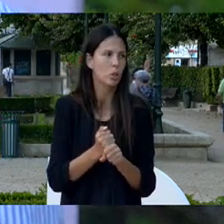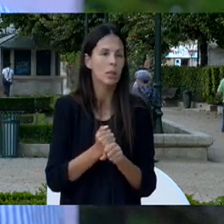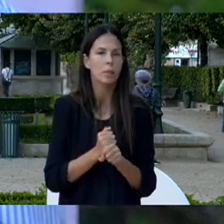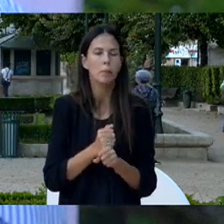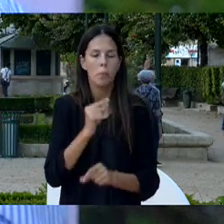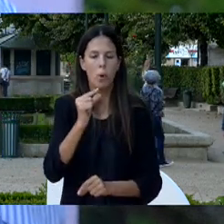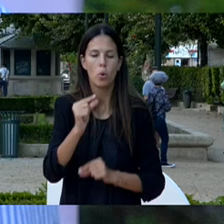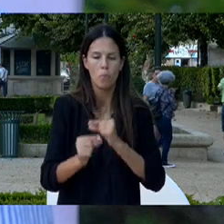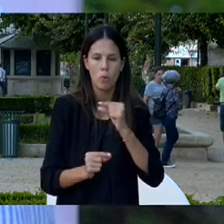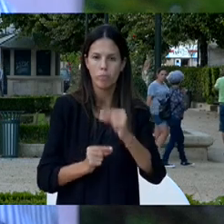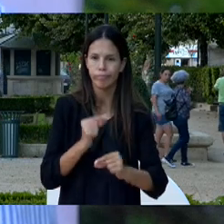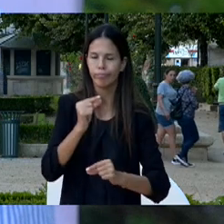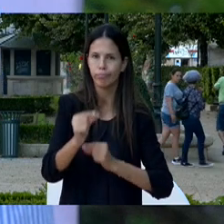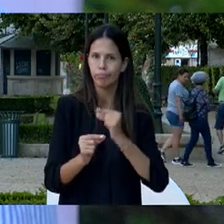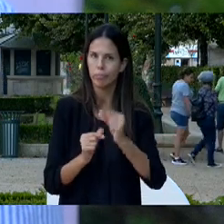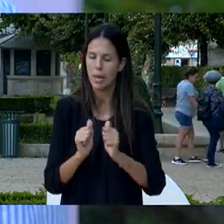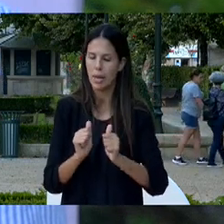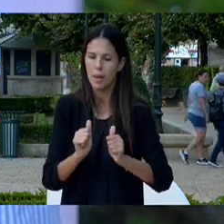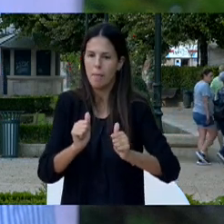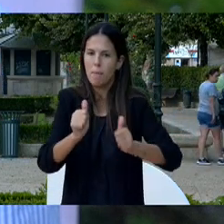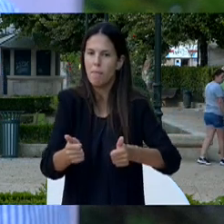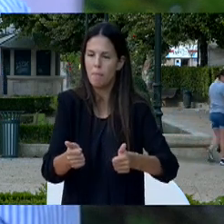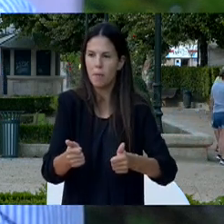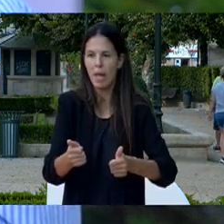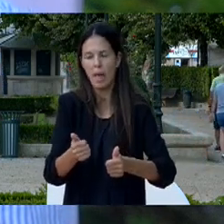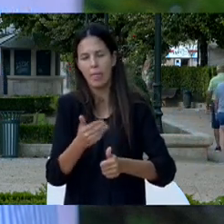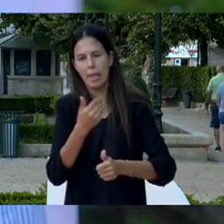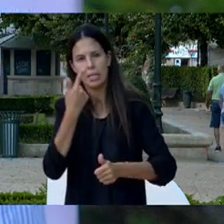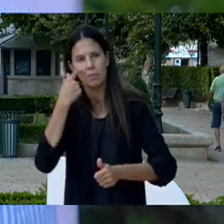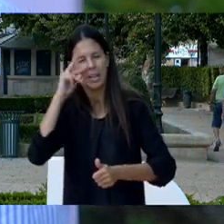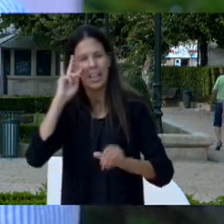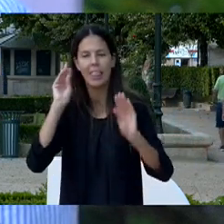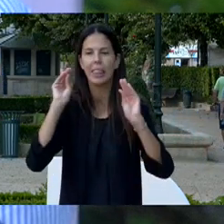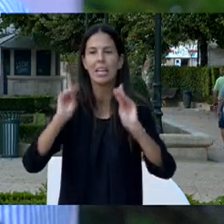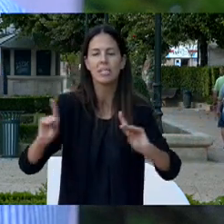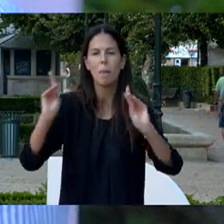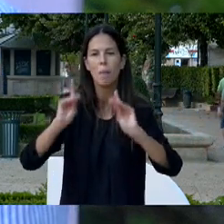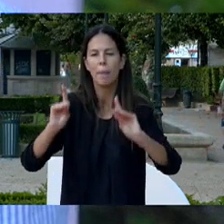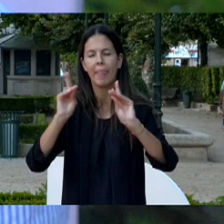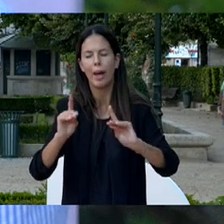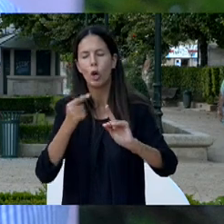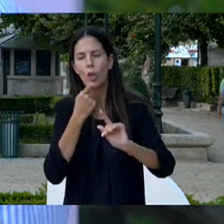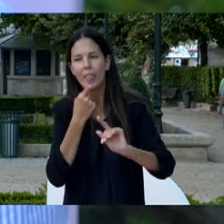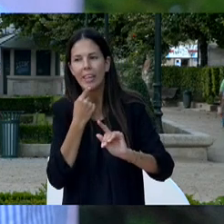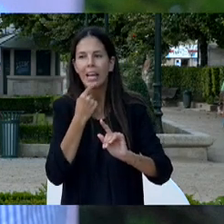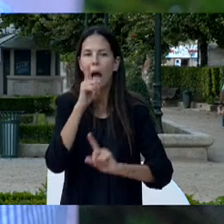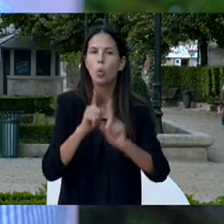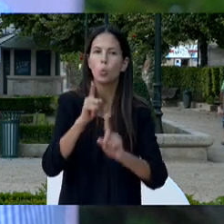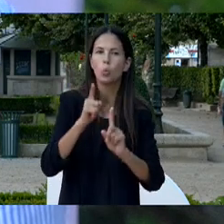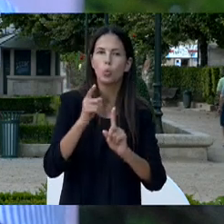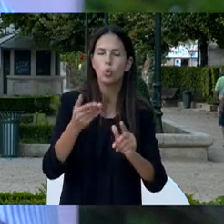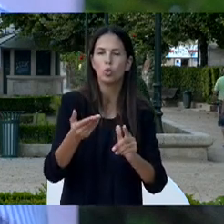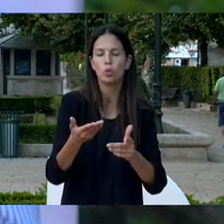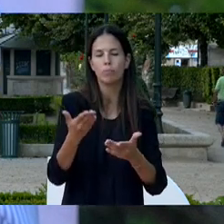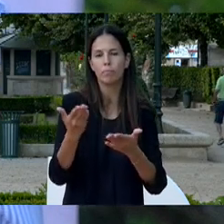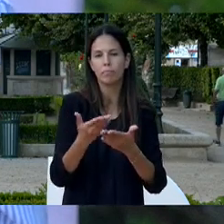pouco a pouco, empeza a citar algunhas experiencias pedagóxicas e algúns autores que foran